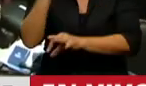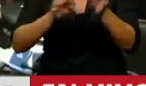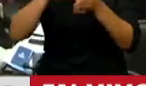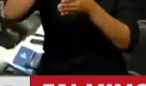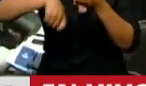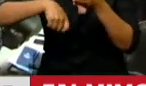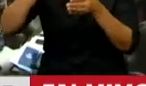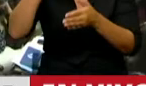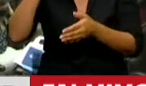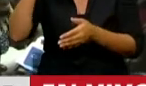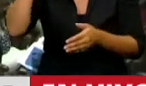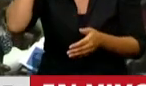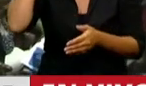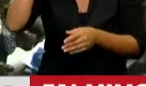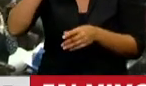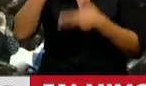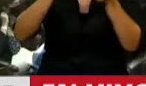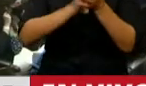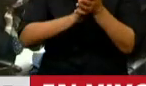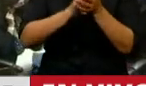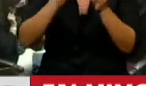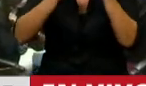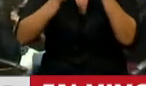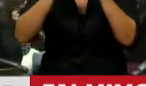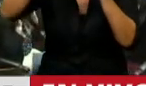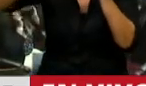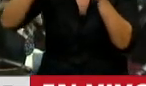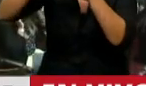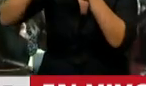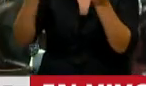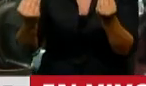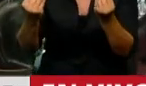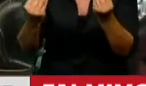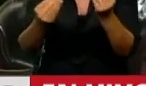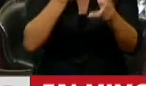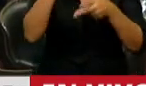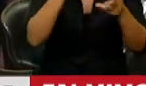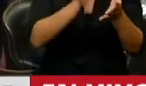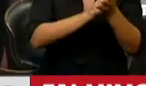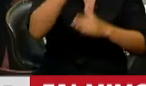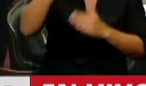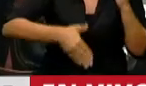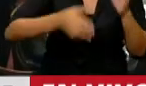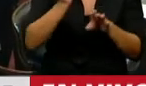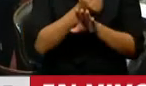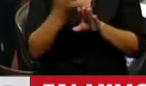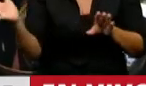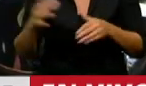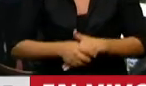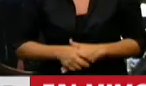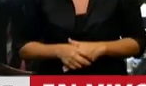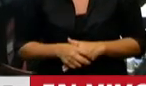ahí hablamos de las razones del endeudamiento, presidente, y hablamos de la limitación cuantitativa. Una Argentina